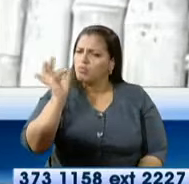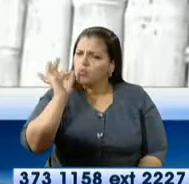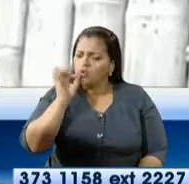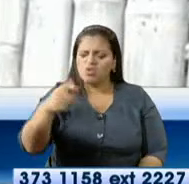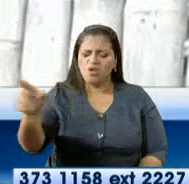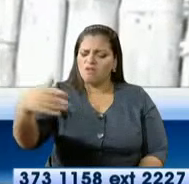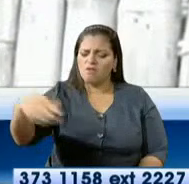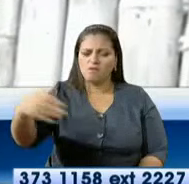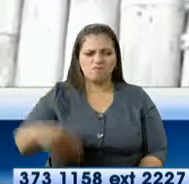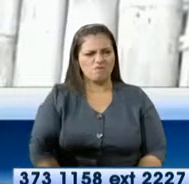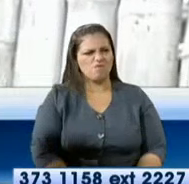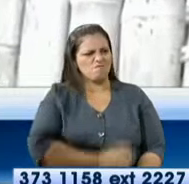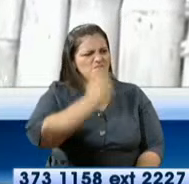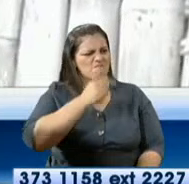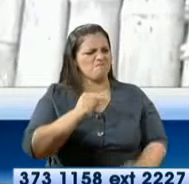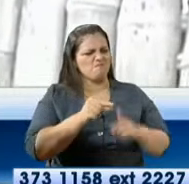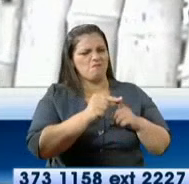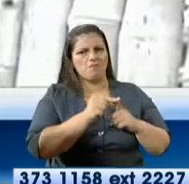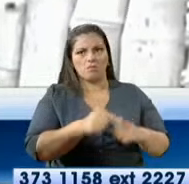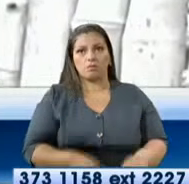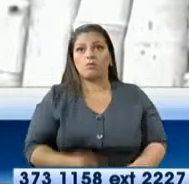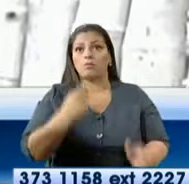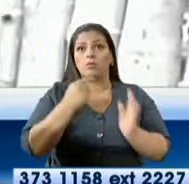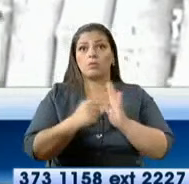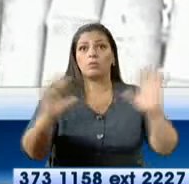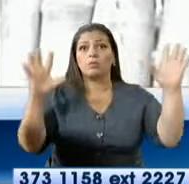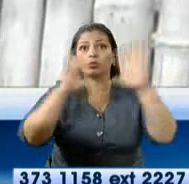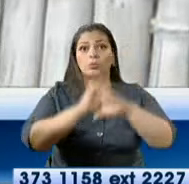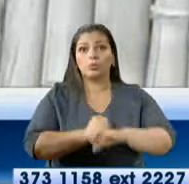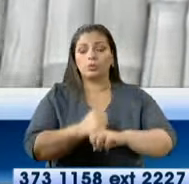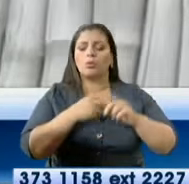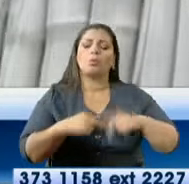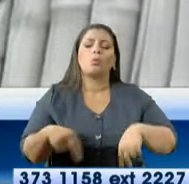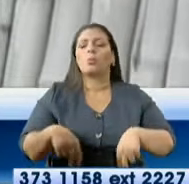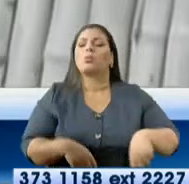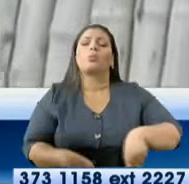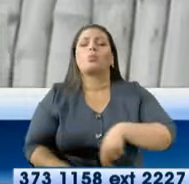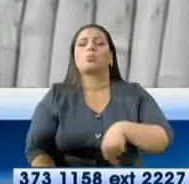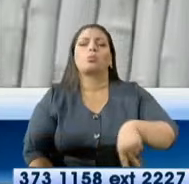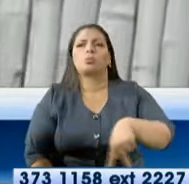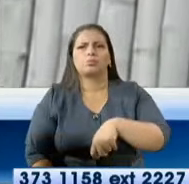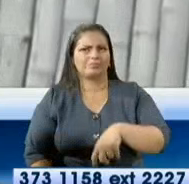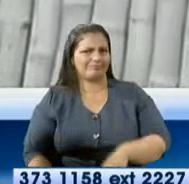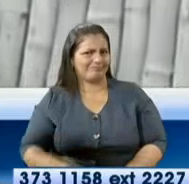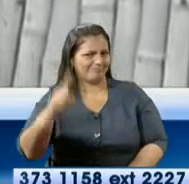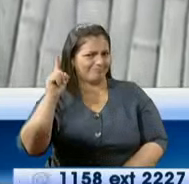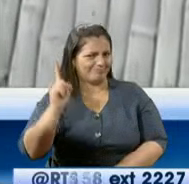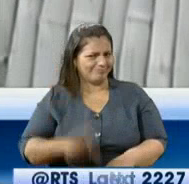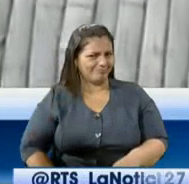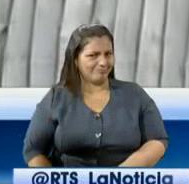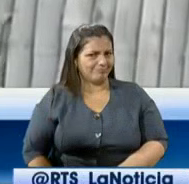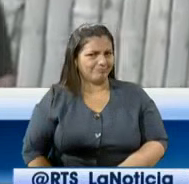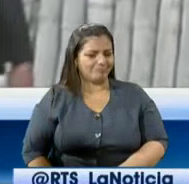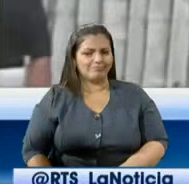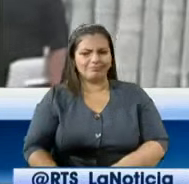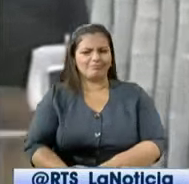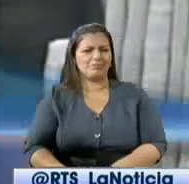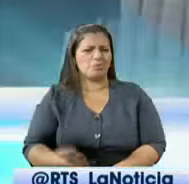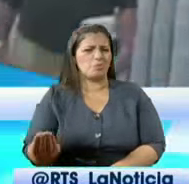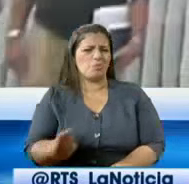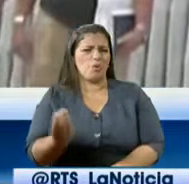Por ejemplo, en la noche ya uno ya no puede salir por ese... Por esa calle y ahí uno no puede salir porque están casi, la mayoría de